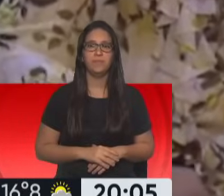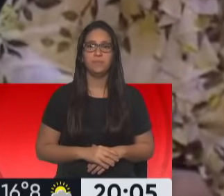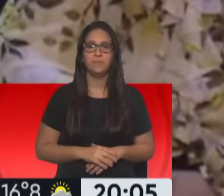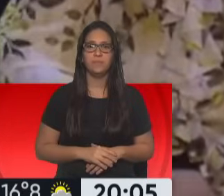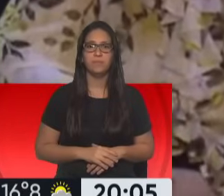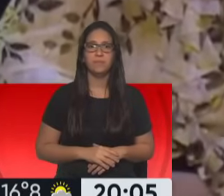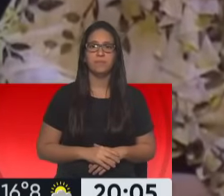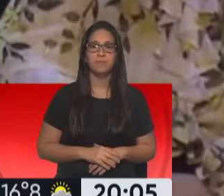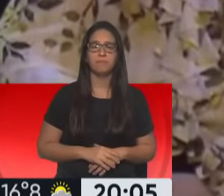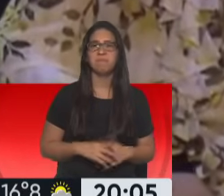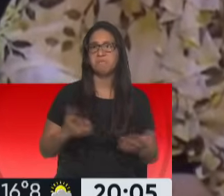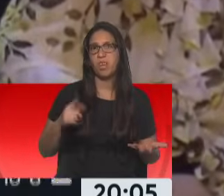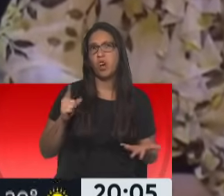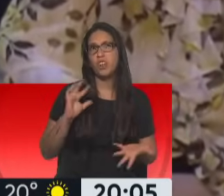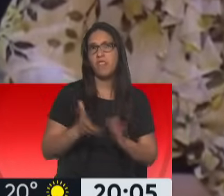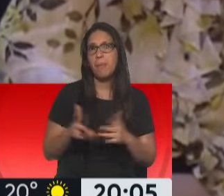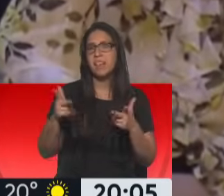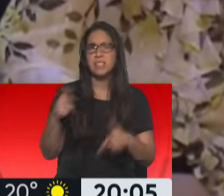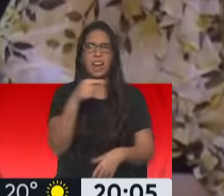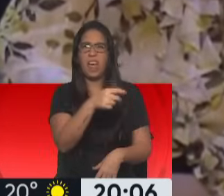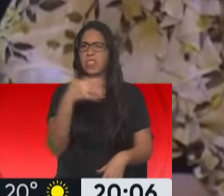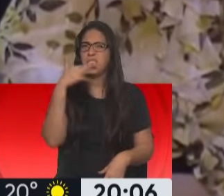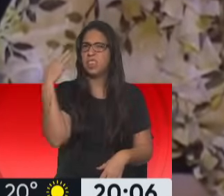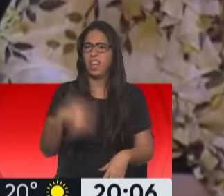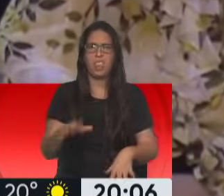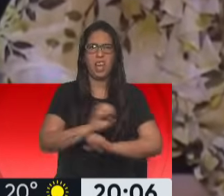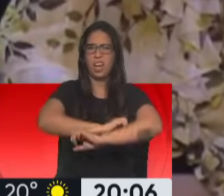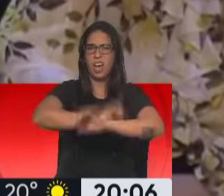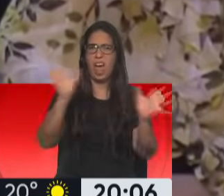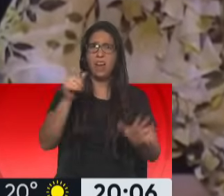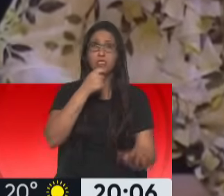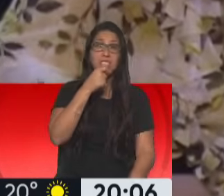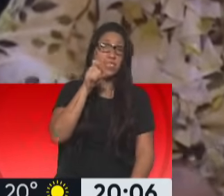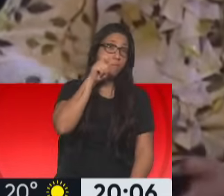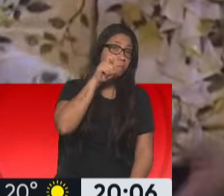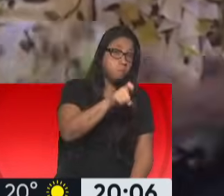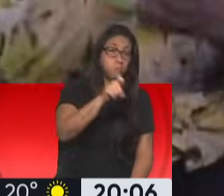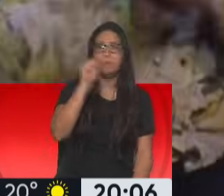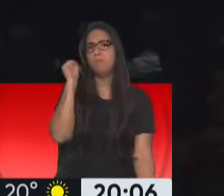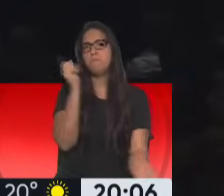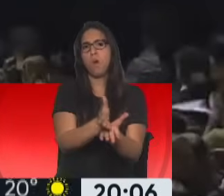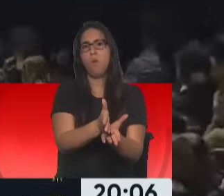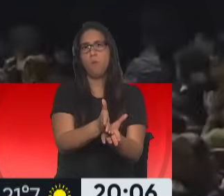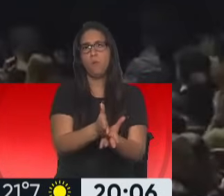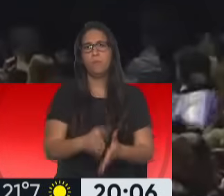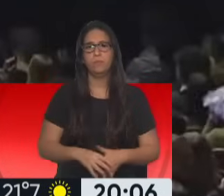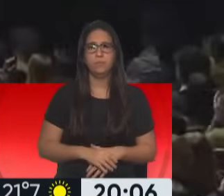En otras palabras, entiende perfectamente que el que las hace las paga.